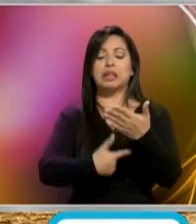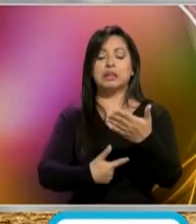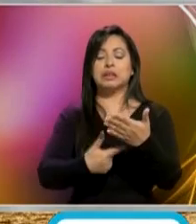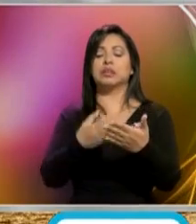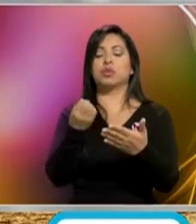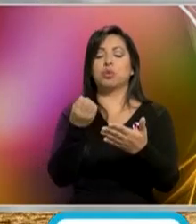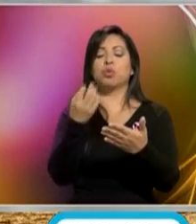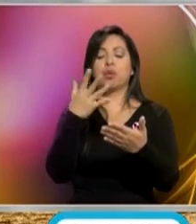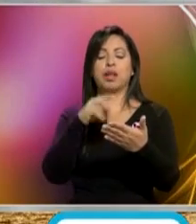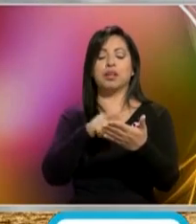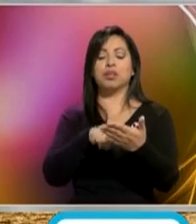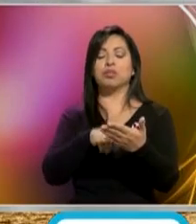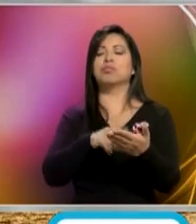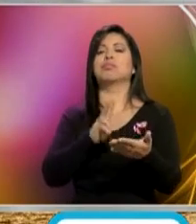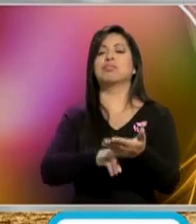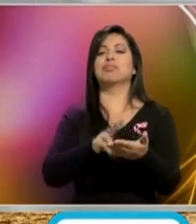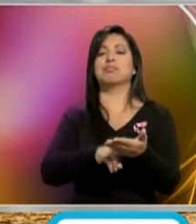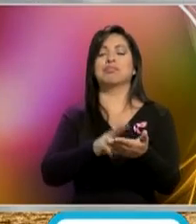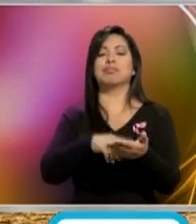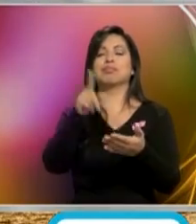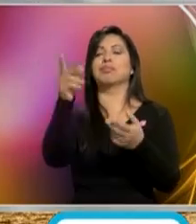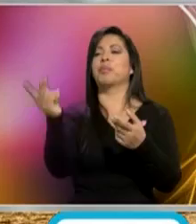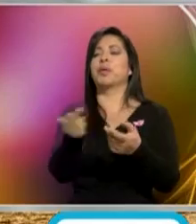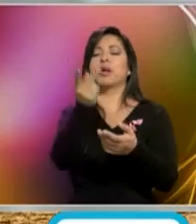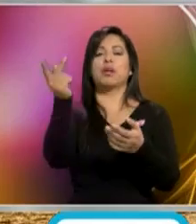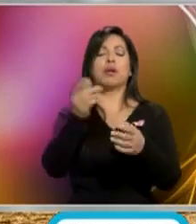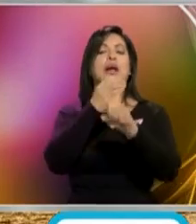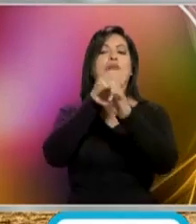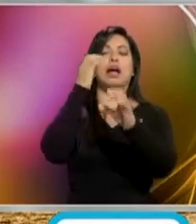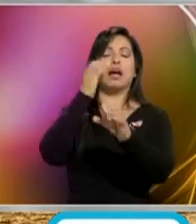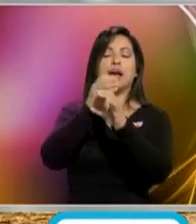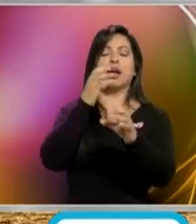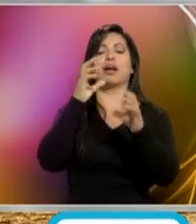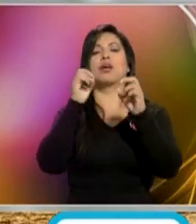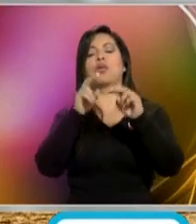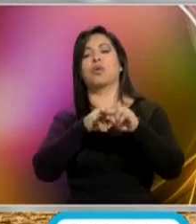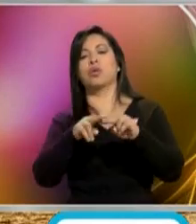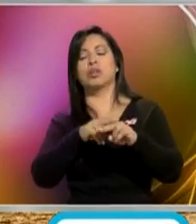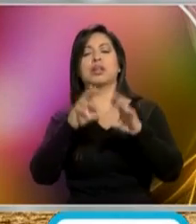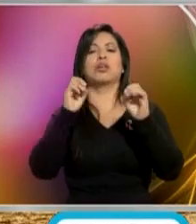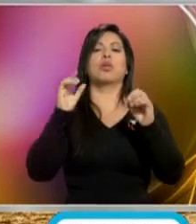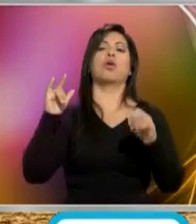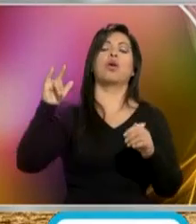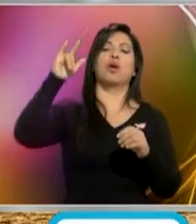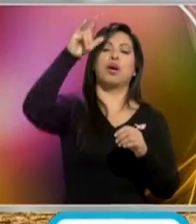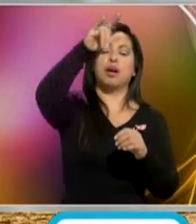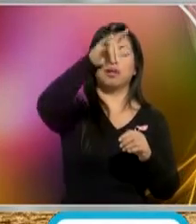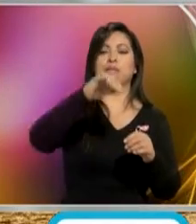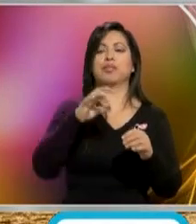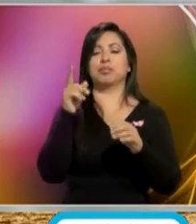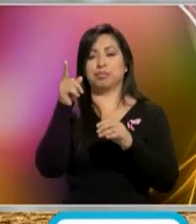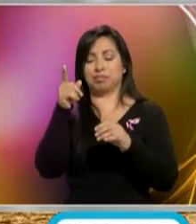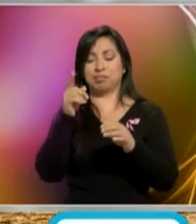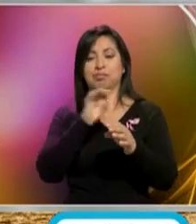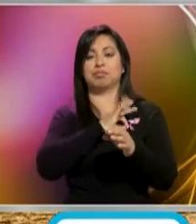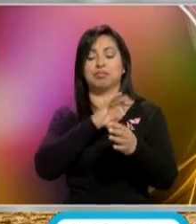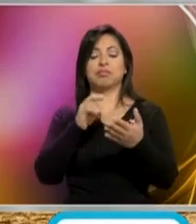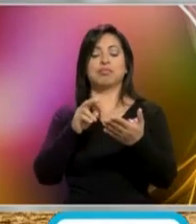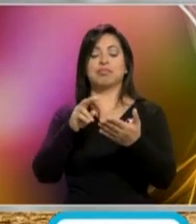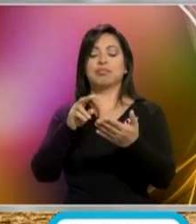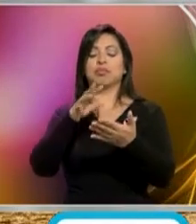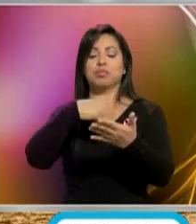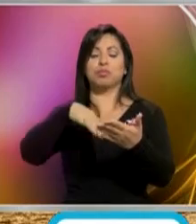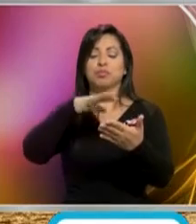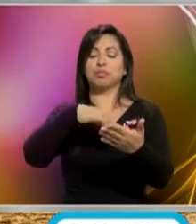Google automáticamente la detecta y la trae a la aplicación. Pensando en que tú buscaste, digamos, un boleto